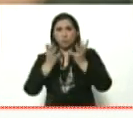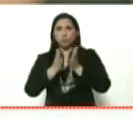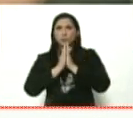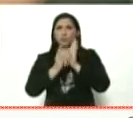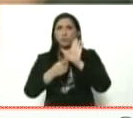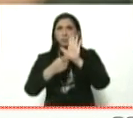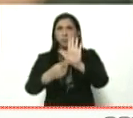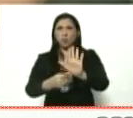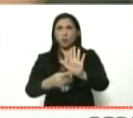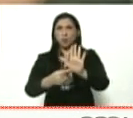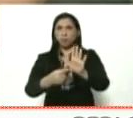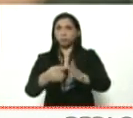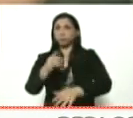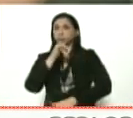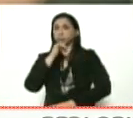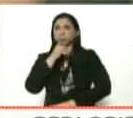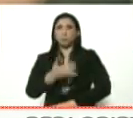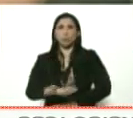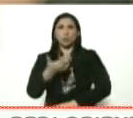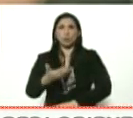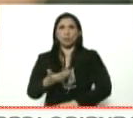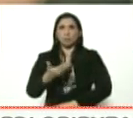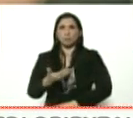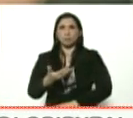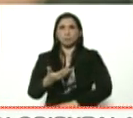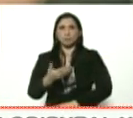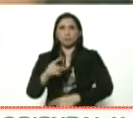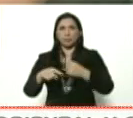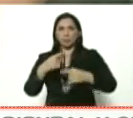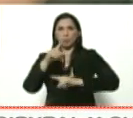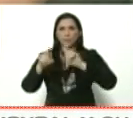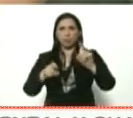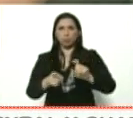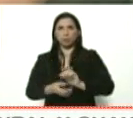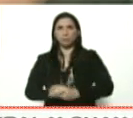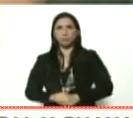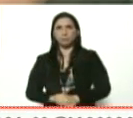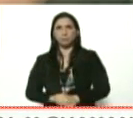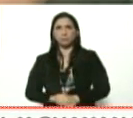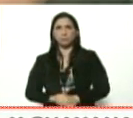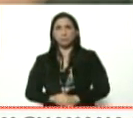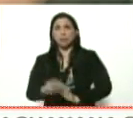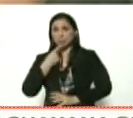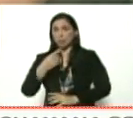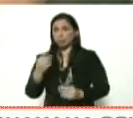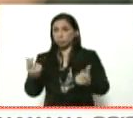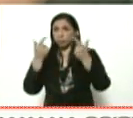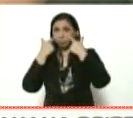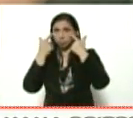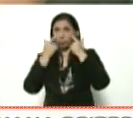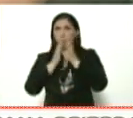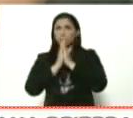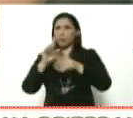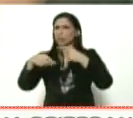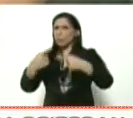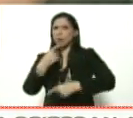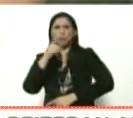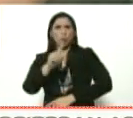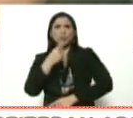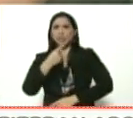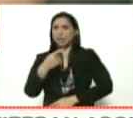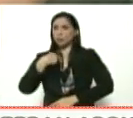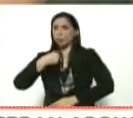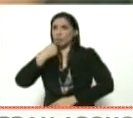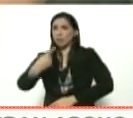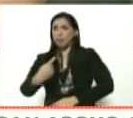una primicia muy importante después de esta pregunta. Digo, para que estén pendientes, pues después no digan que no se los dije.